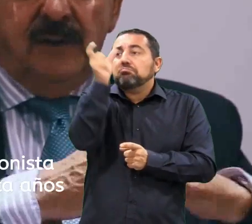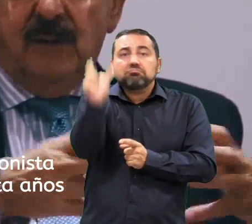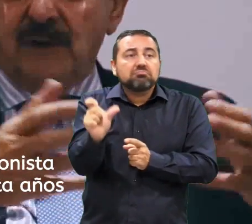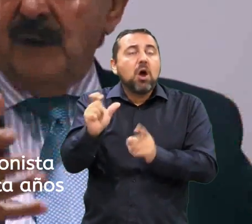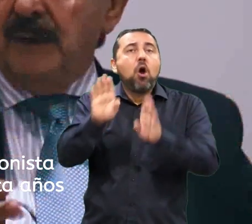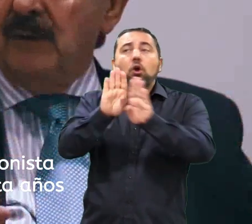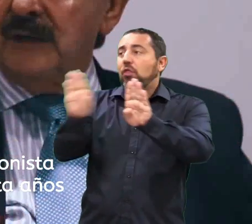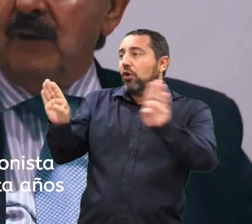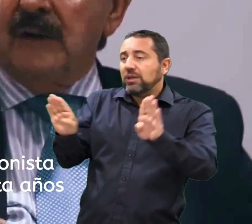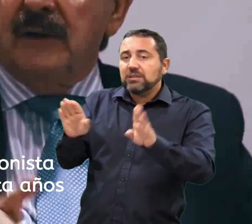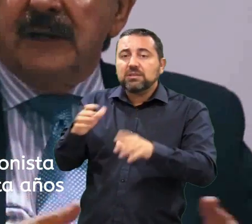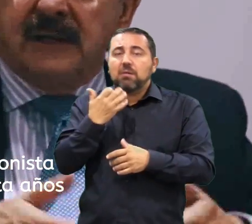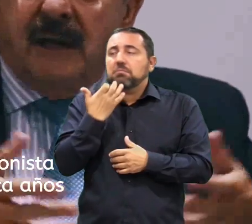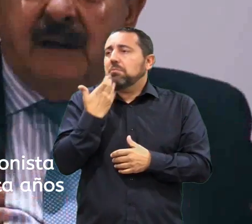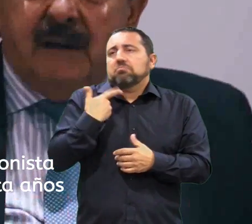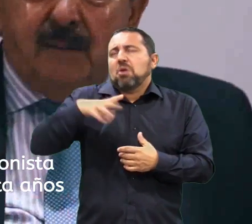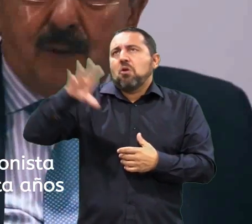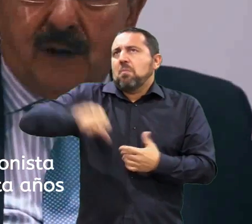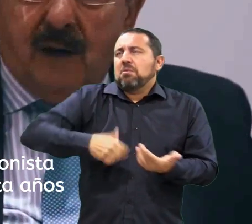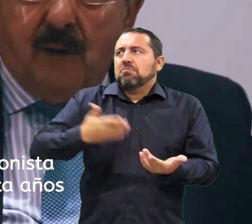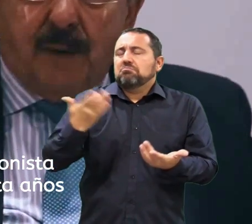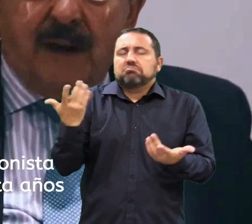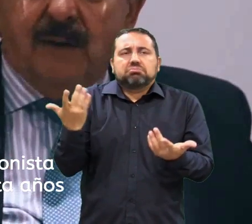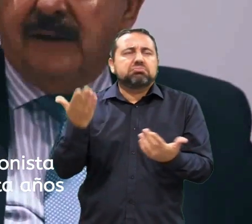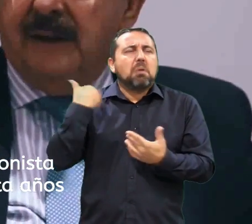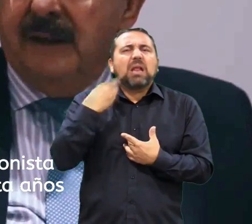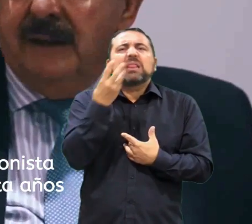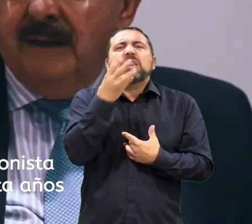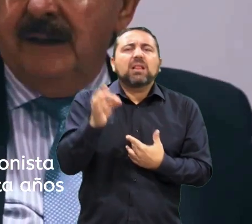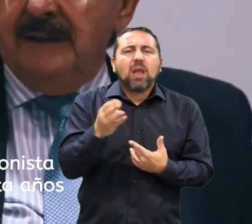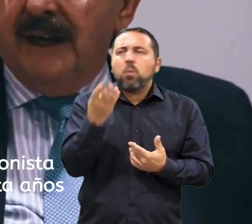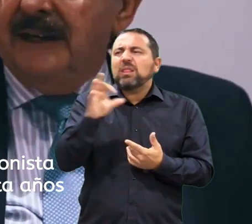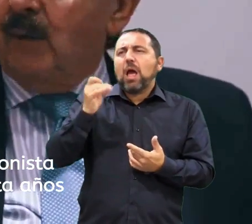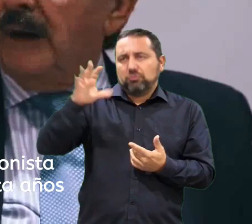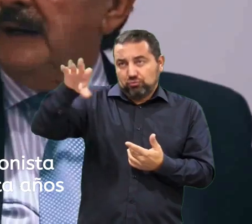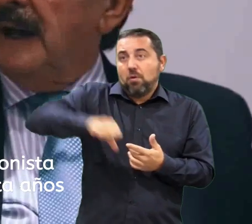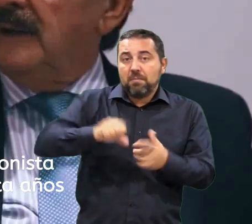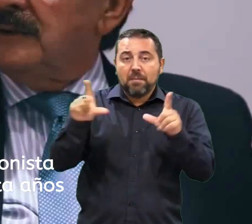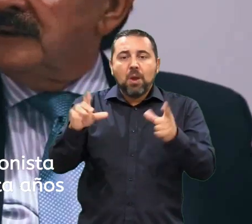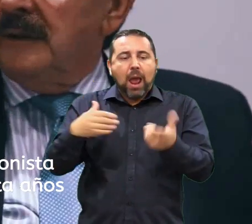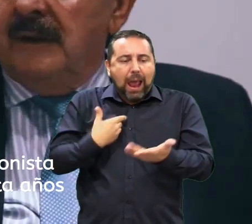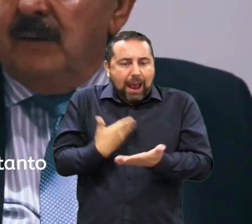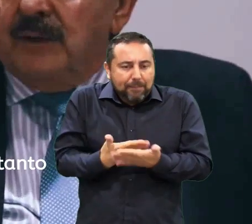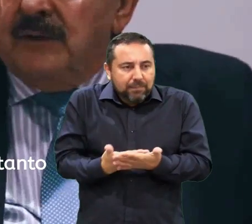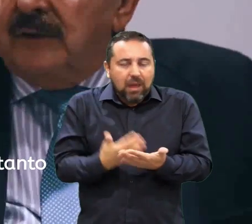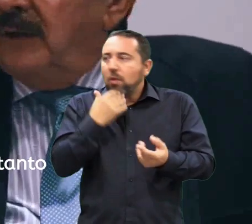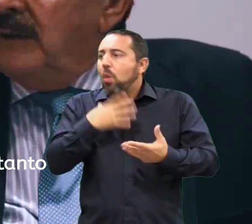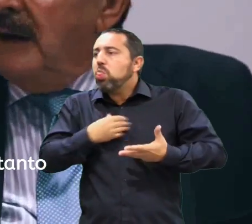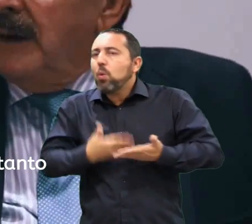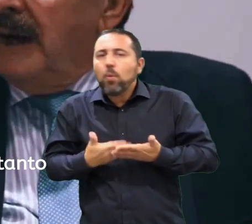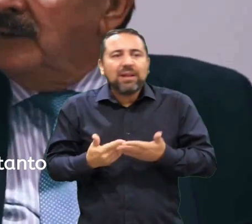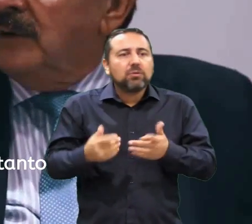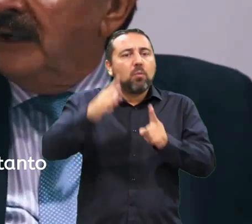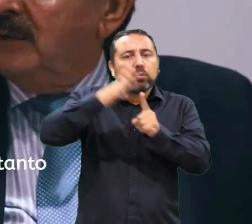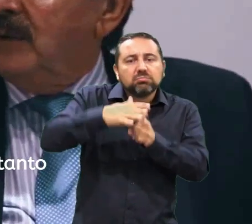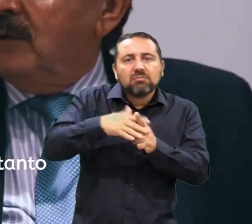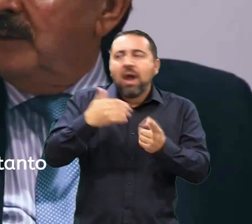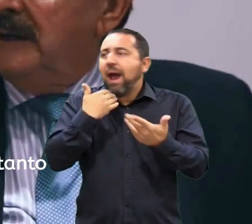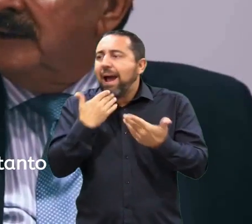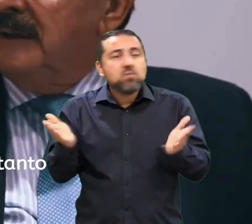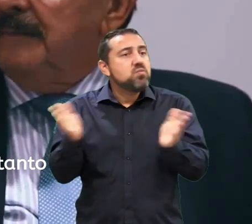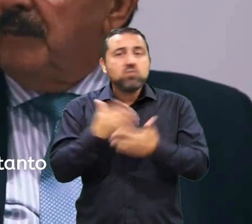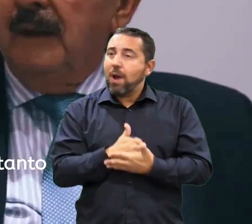en donde cuando le preguntas a un coleccionista por qué ha comprado hace 30, 40 años, pues no tiene un albarán, no tiene